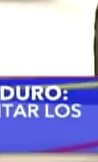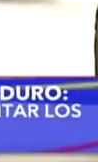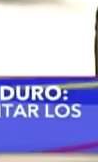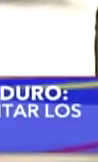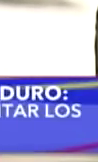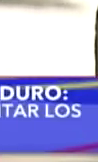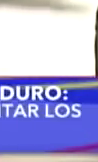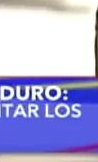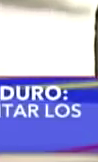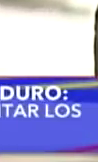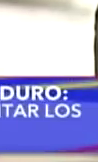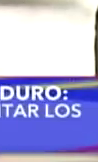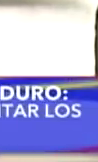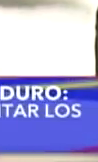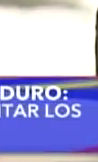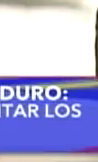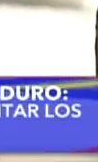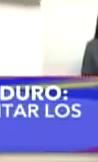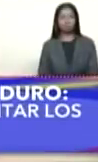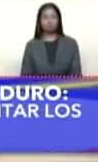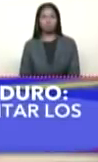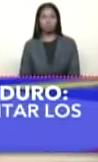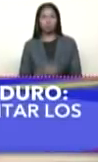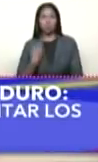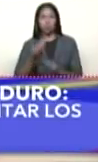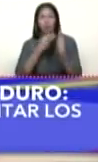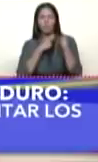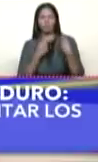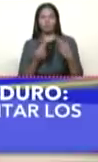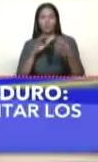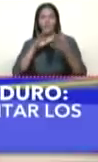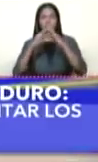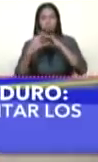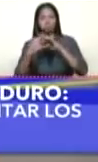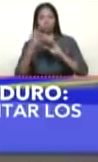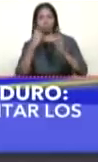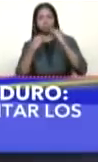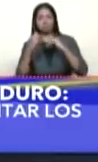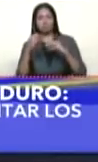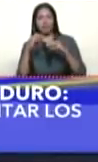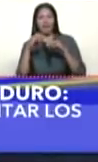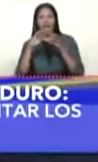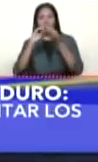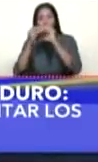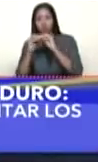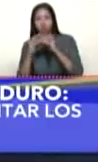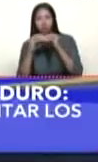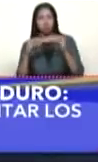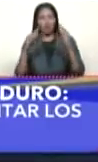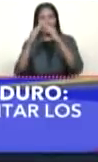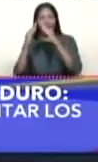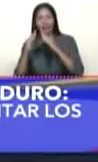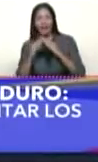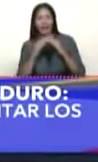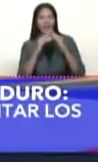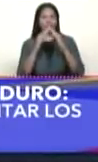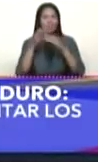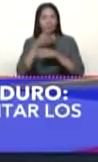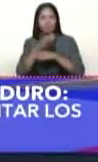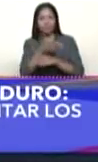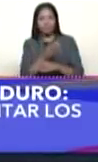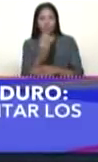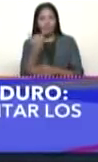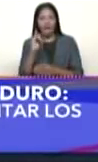a la gran misión Barrio Nuevo, Barrio Tricolor, del diagnóstico y la reparación de todas las casas de pescadores del